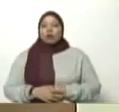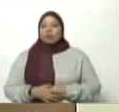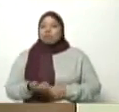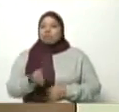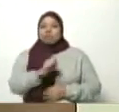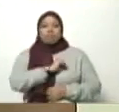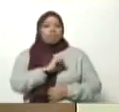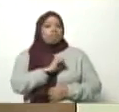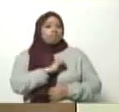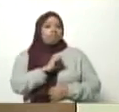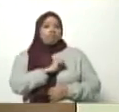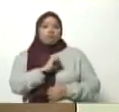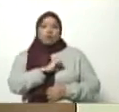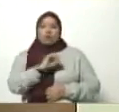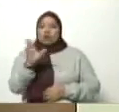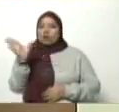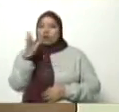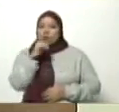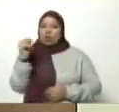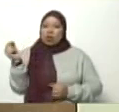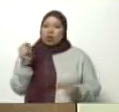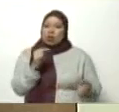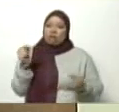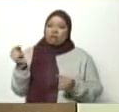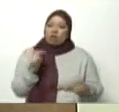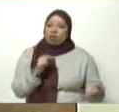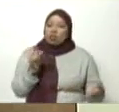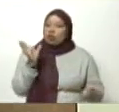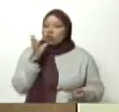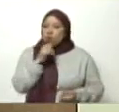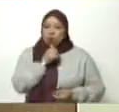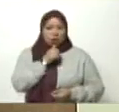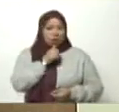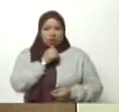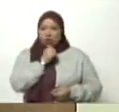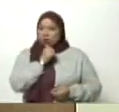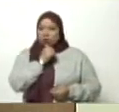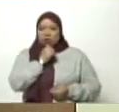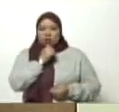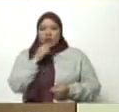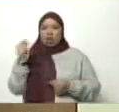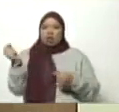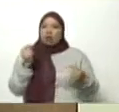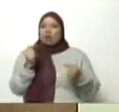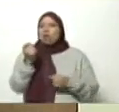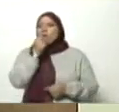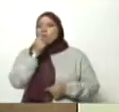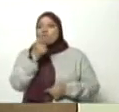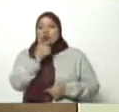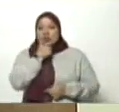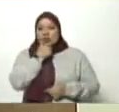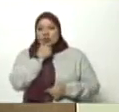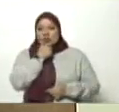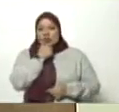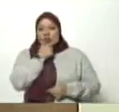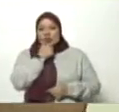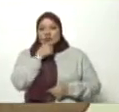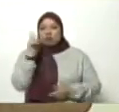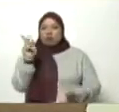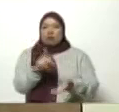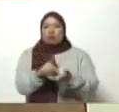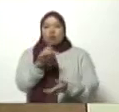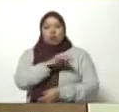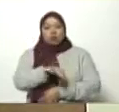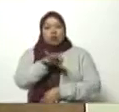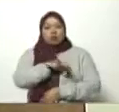miedo a ese debate. No, no, no, esos debates son bonitos. Donde se para una señora